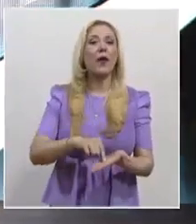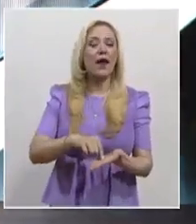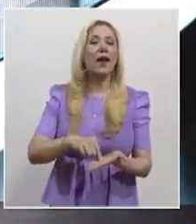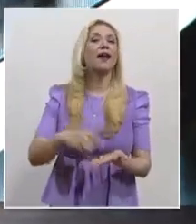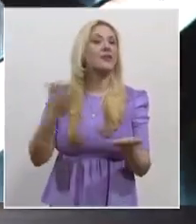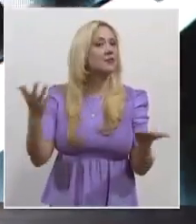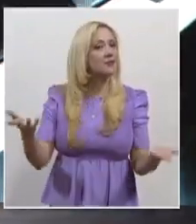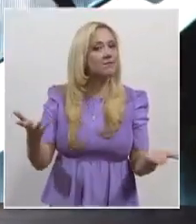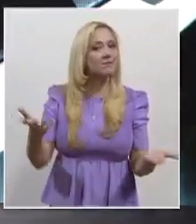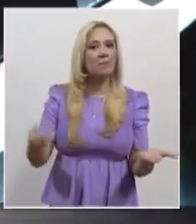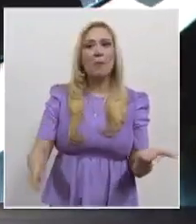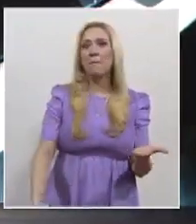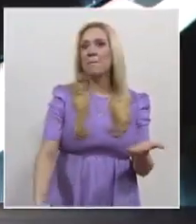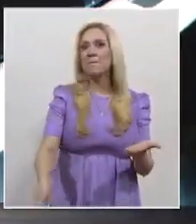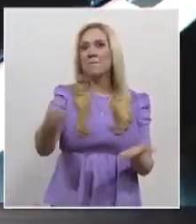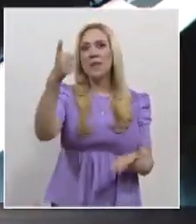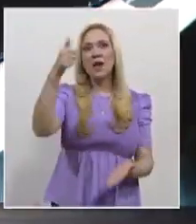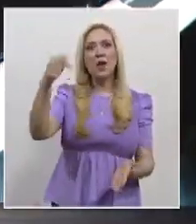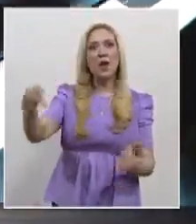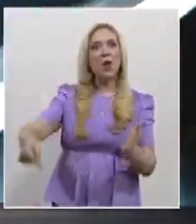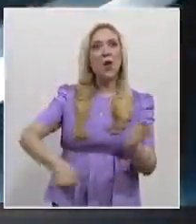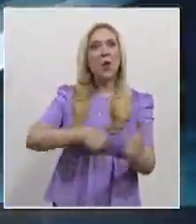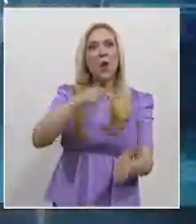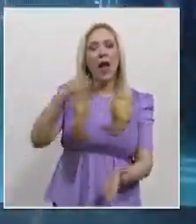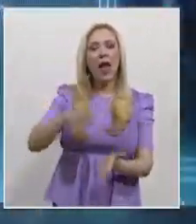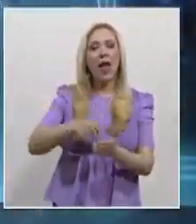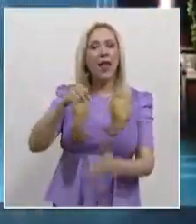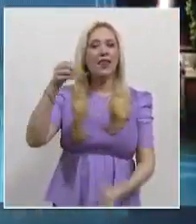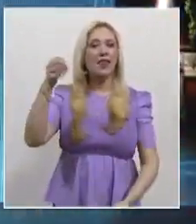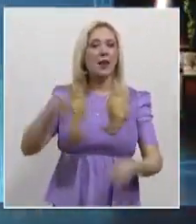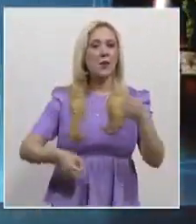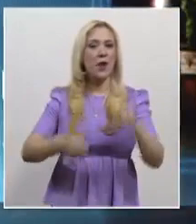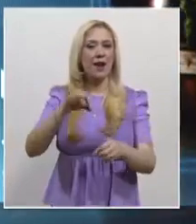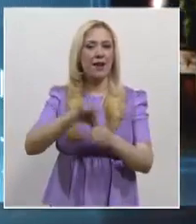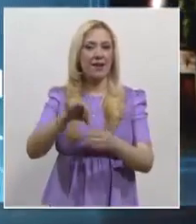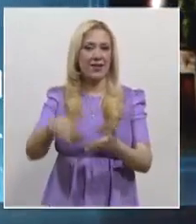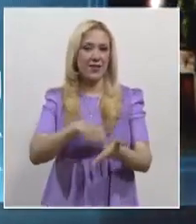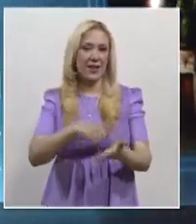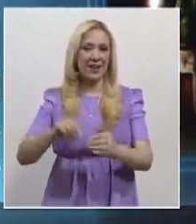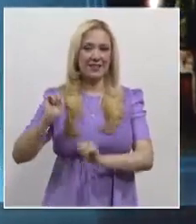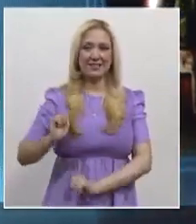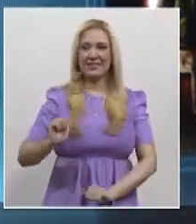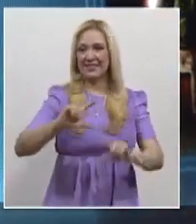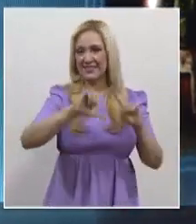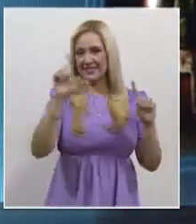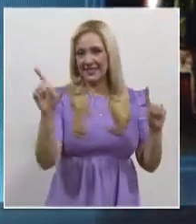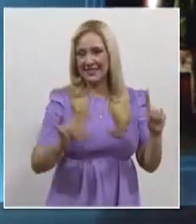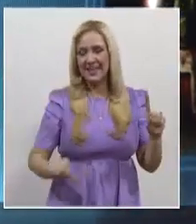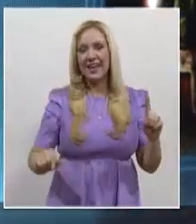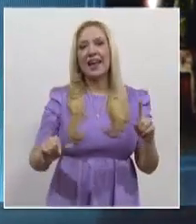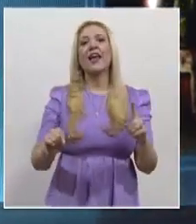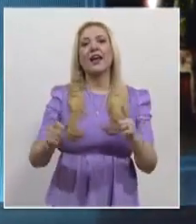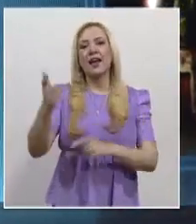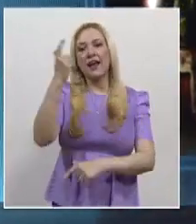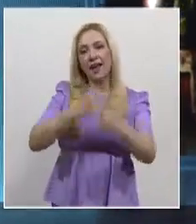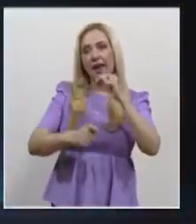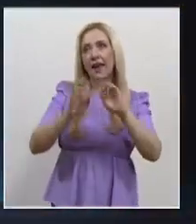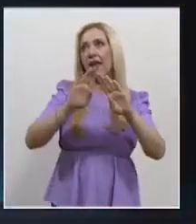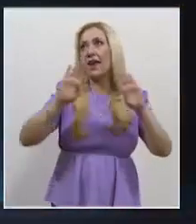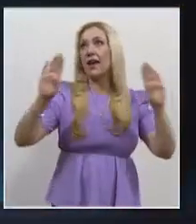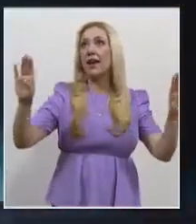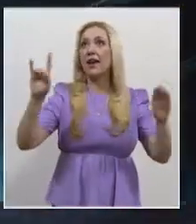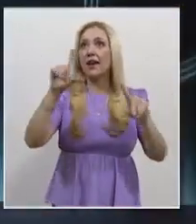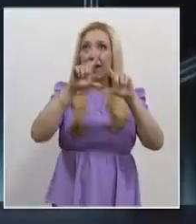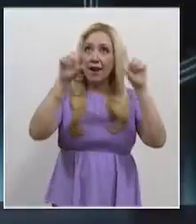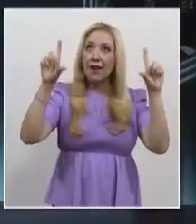fuera el primer recinto que albergó a la hora Tribunal Electoral del Poder Judicial de la Federación para la develación de